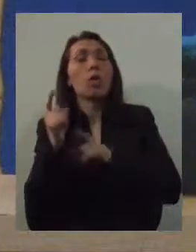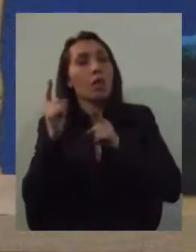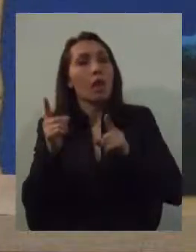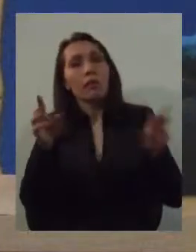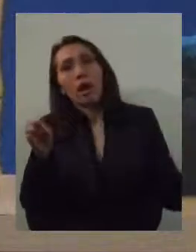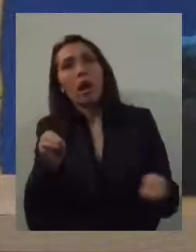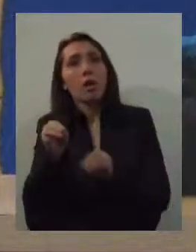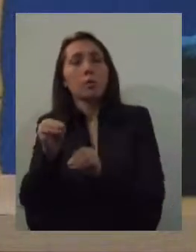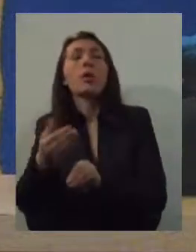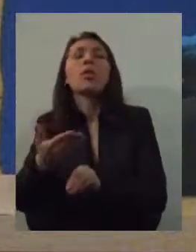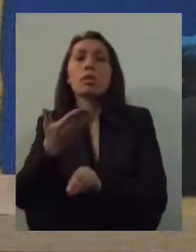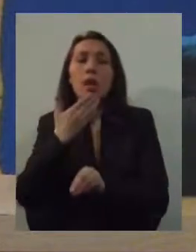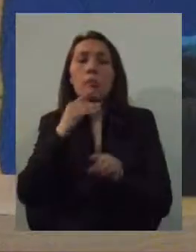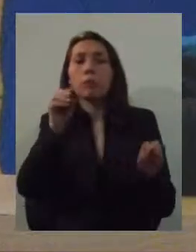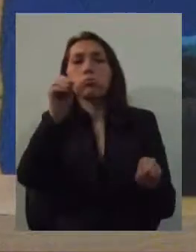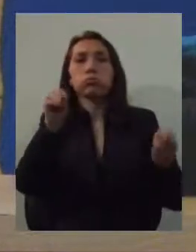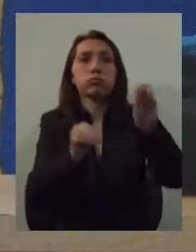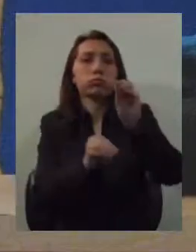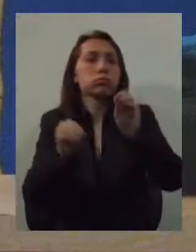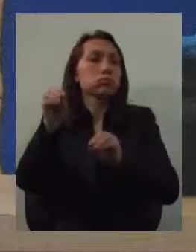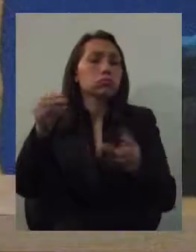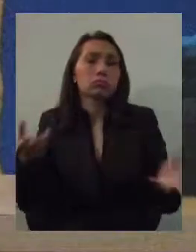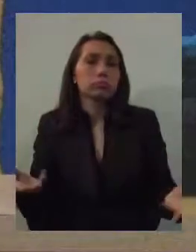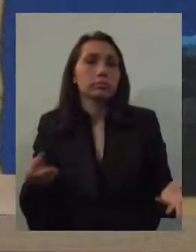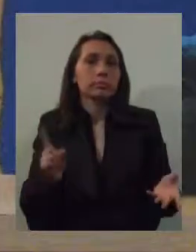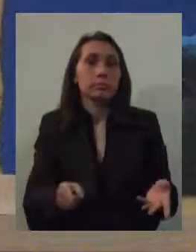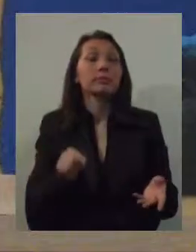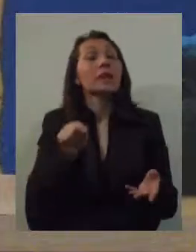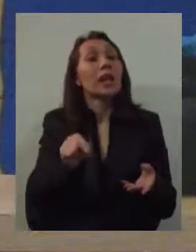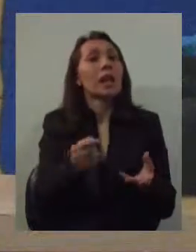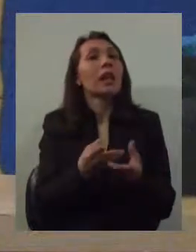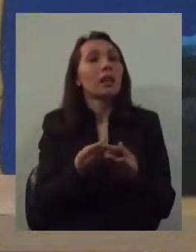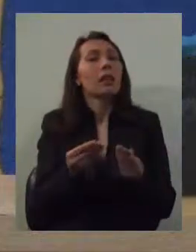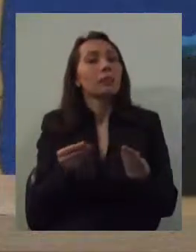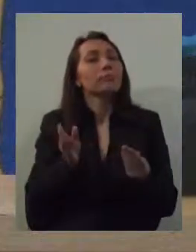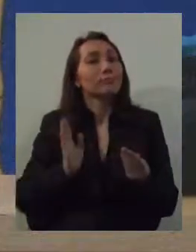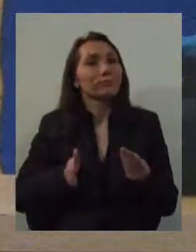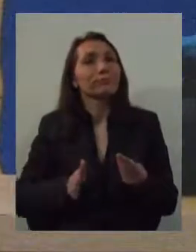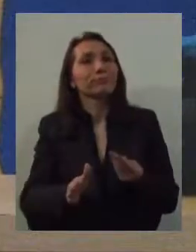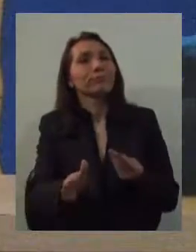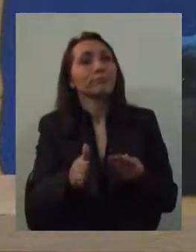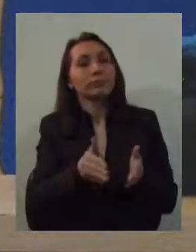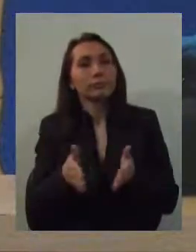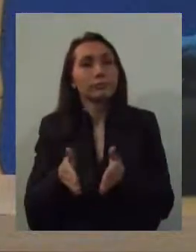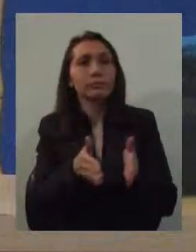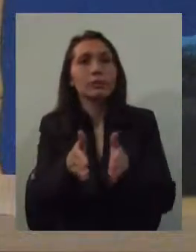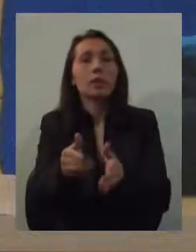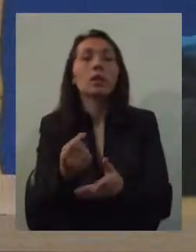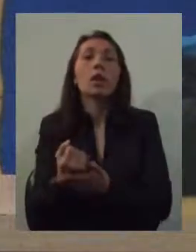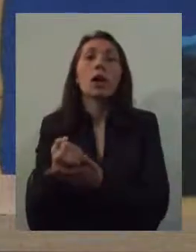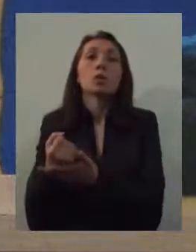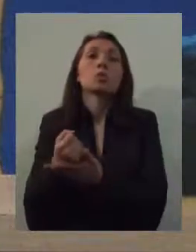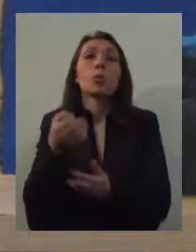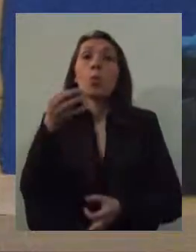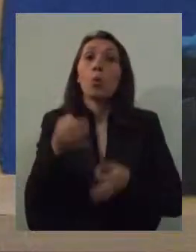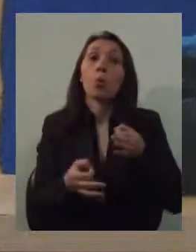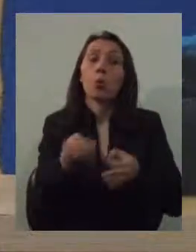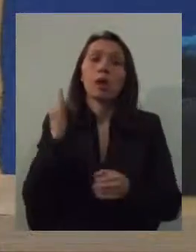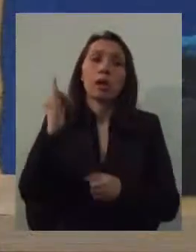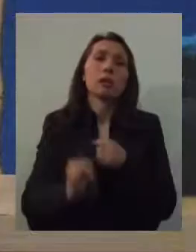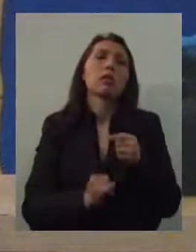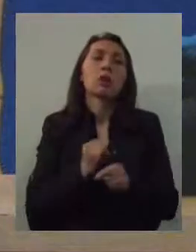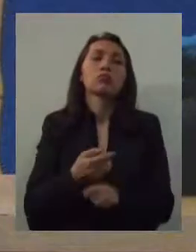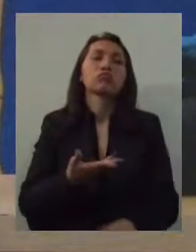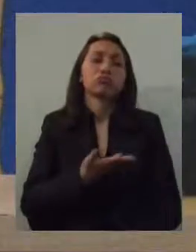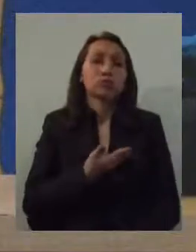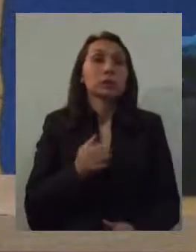aplicar esa fuente más favorable. Este es el espíritu que nos debe guiar precisamente en la cooperación jurídica internacional, que estoy